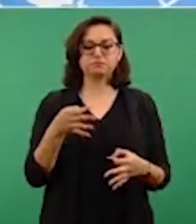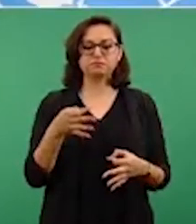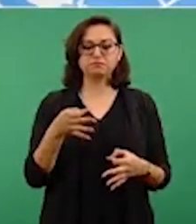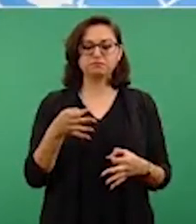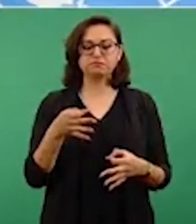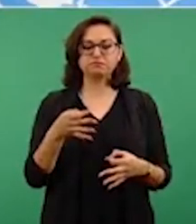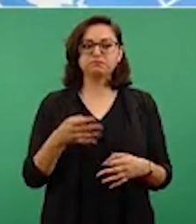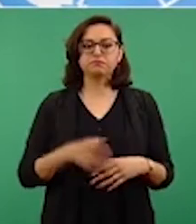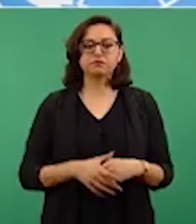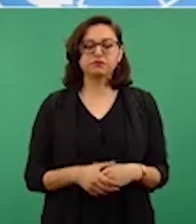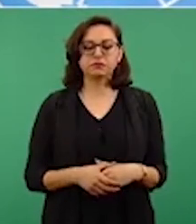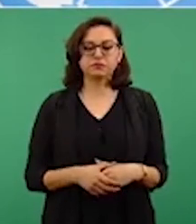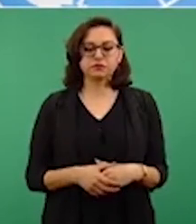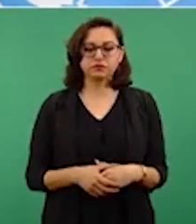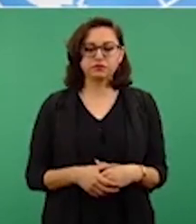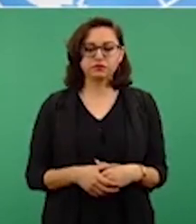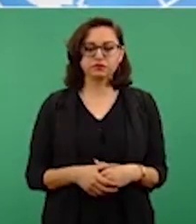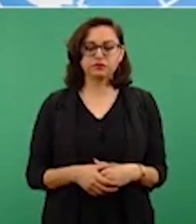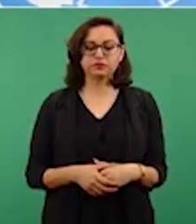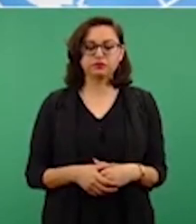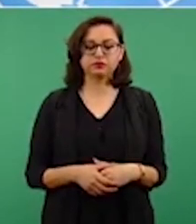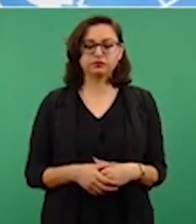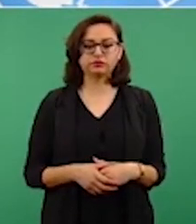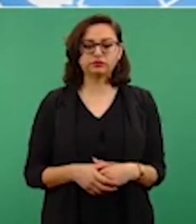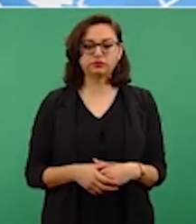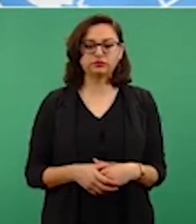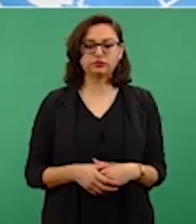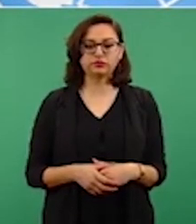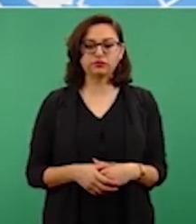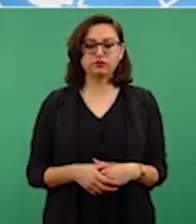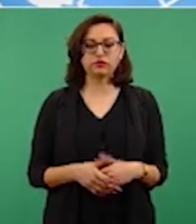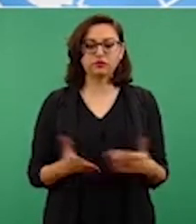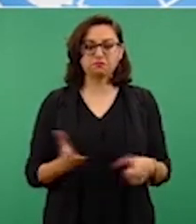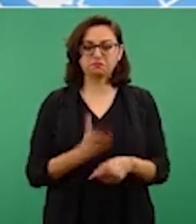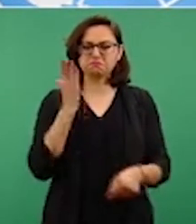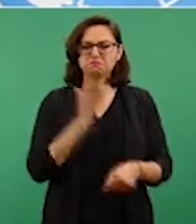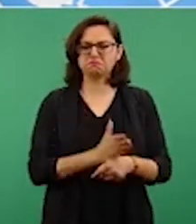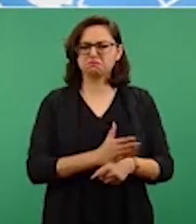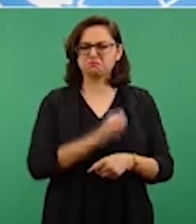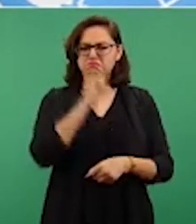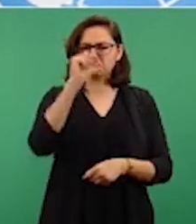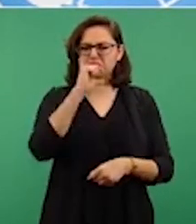no habrá impunidad.